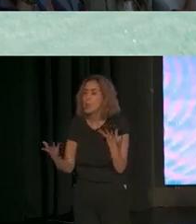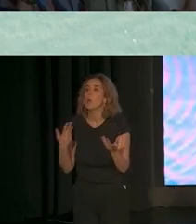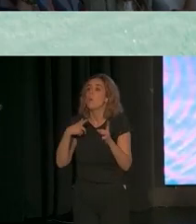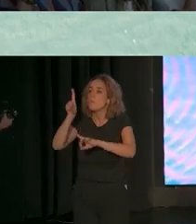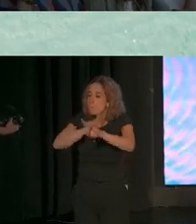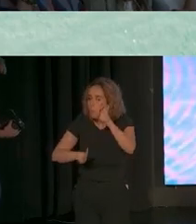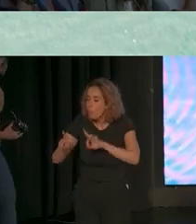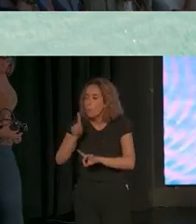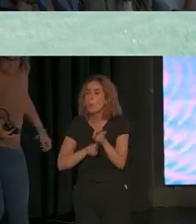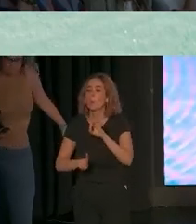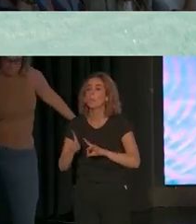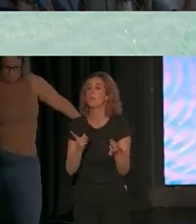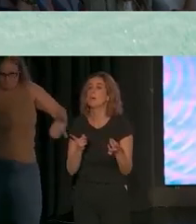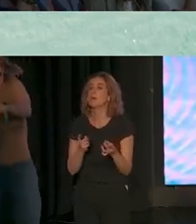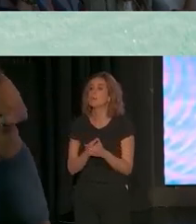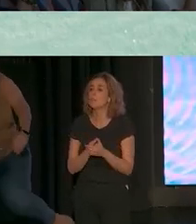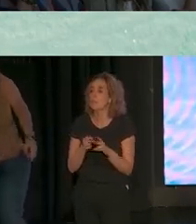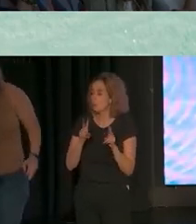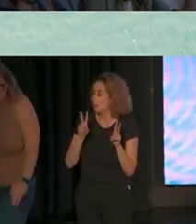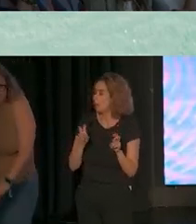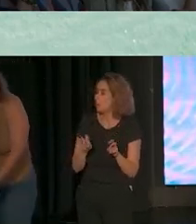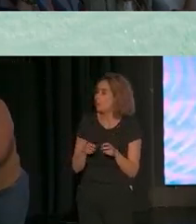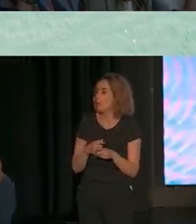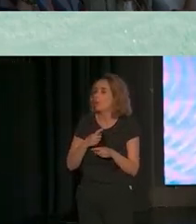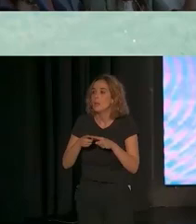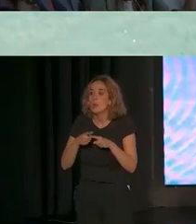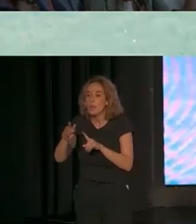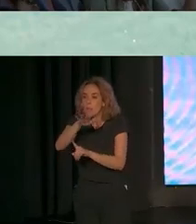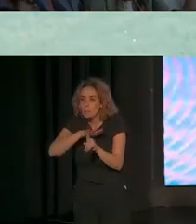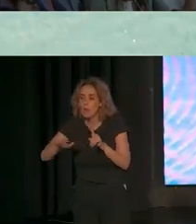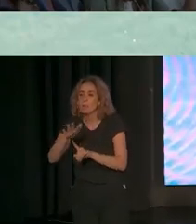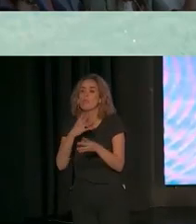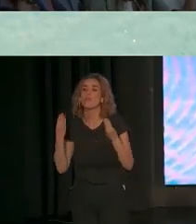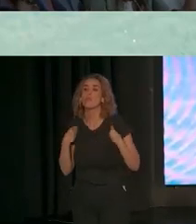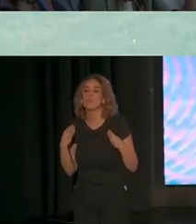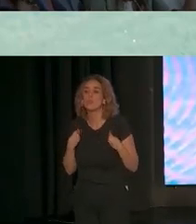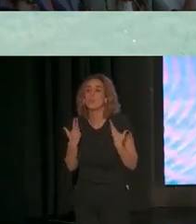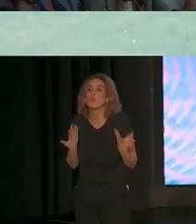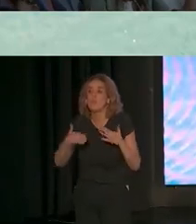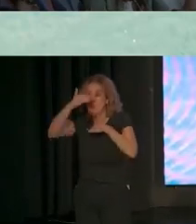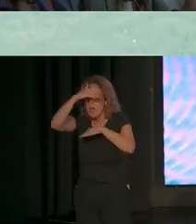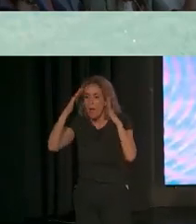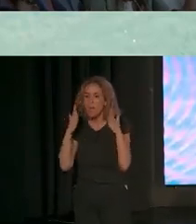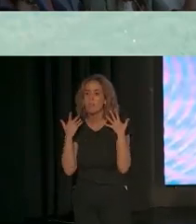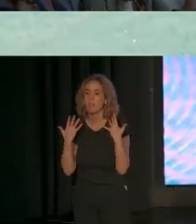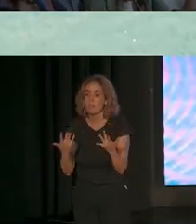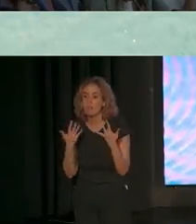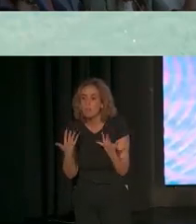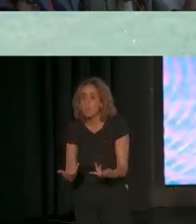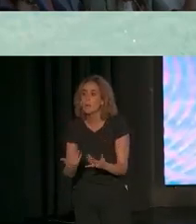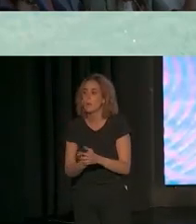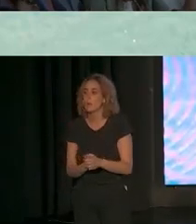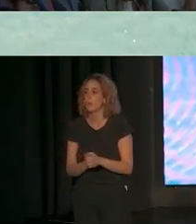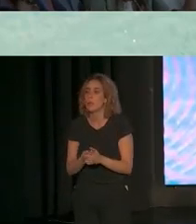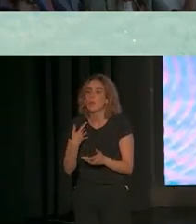los problemas que abarcan también múltiples entornos de su vida. Así que la atención temprana en realidad tiene que ver